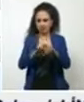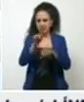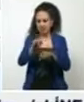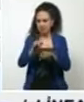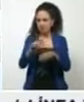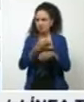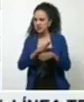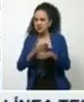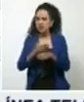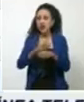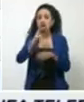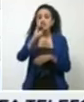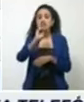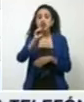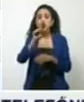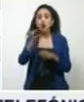el